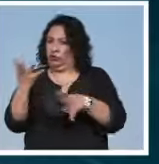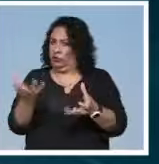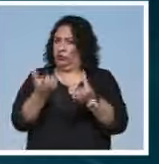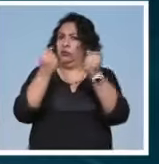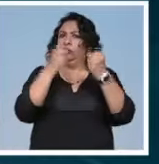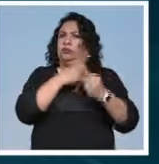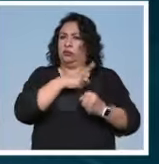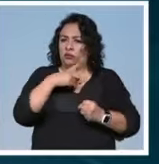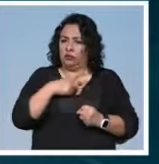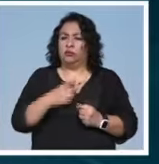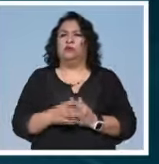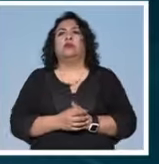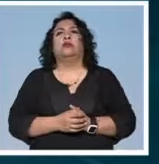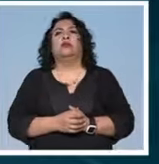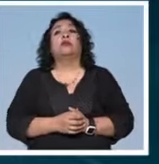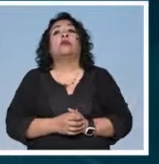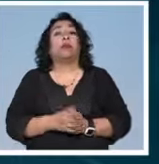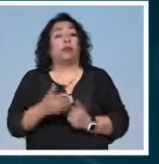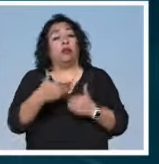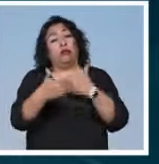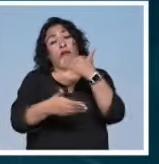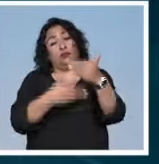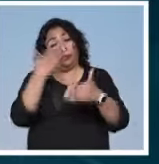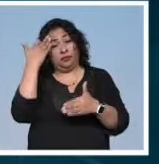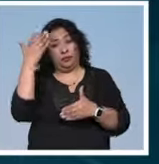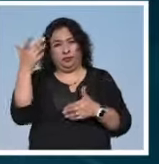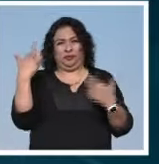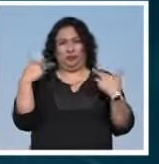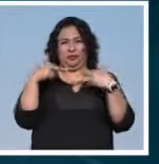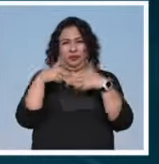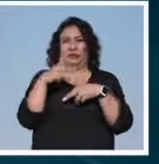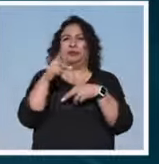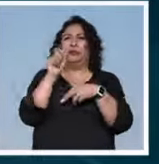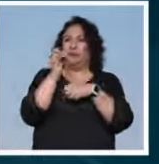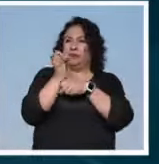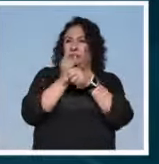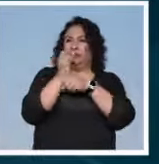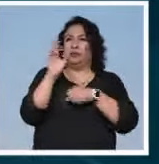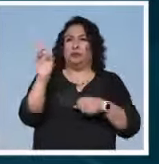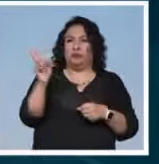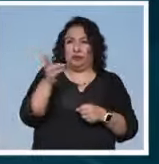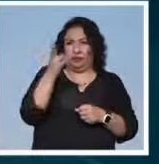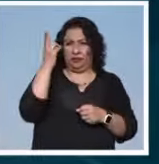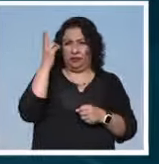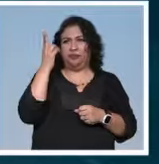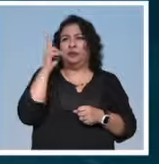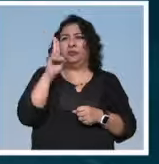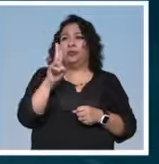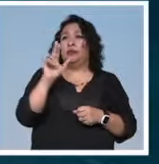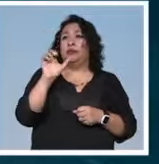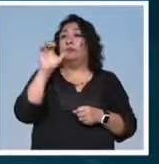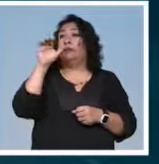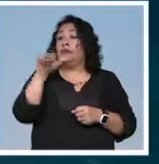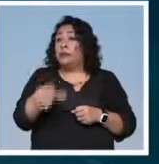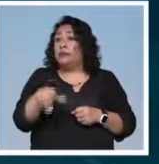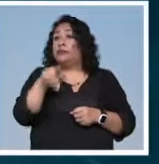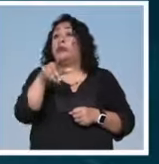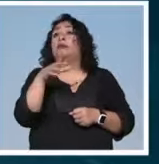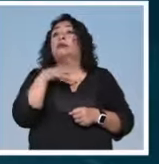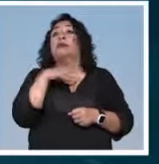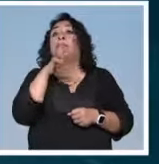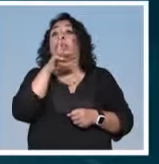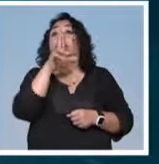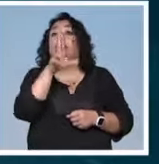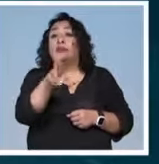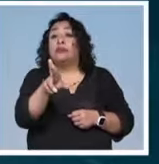rescatado. Con el tiempo, el profesor e investigador de la Universidad Autónoma Metropolitana resolvió que la